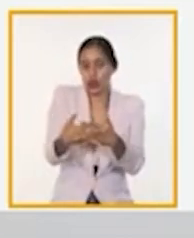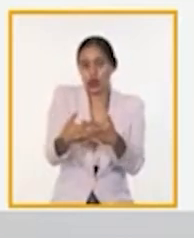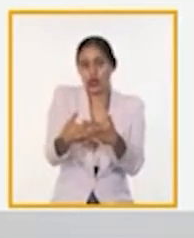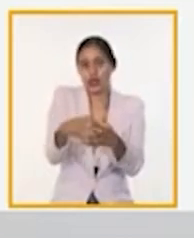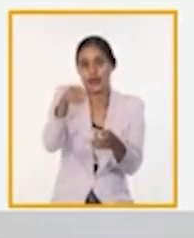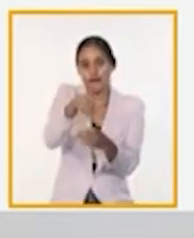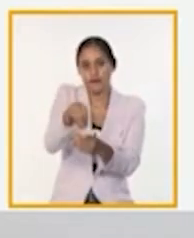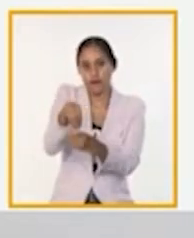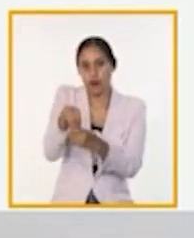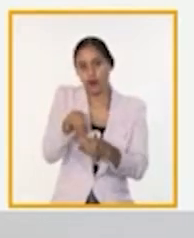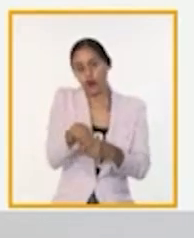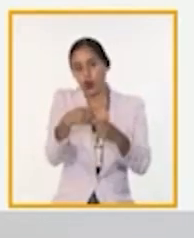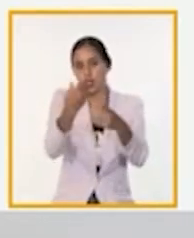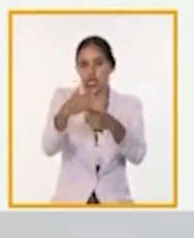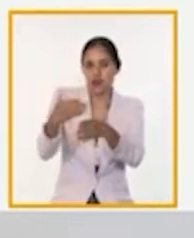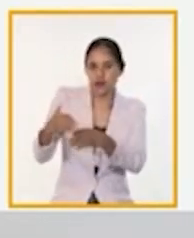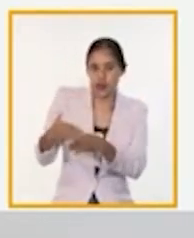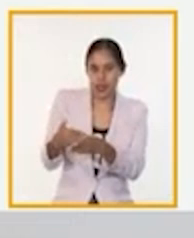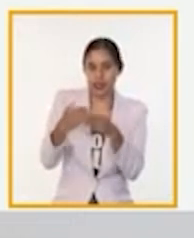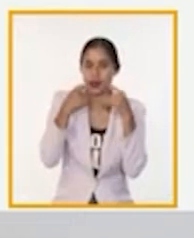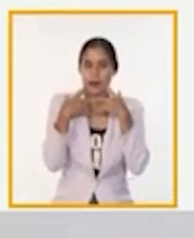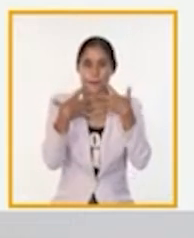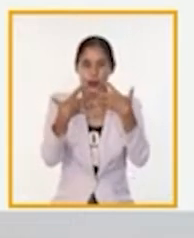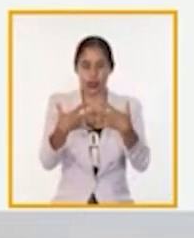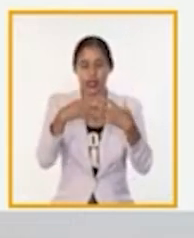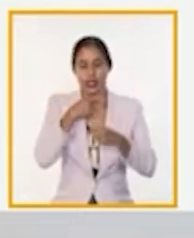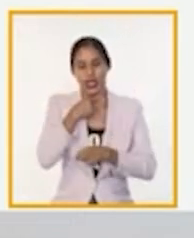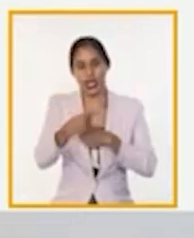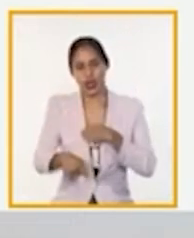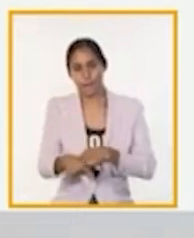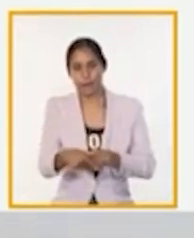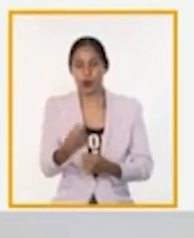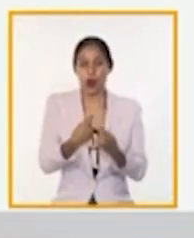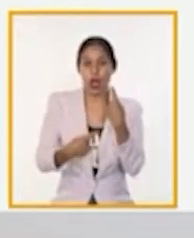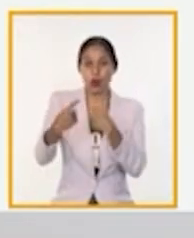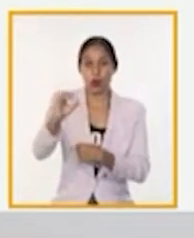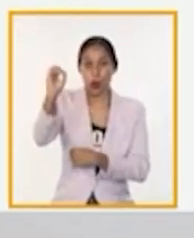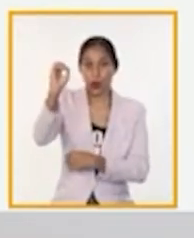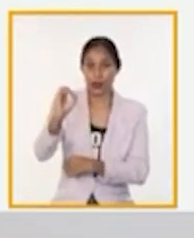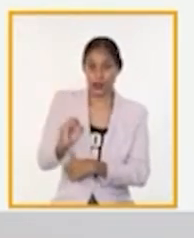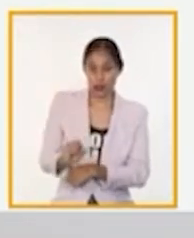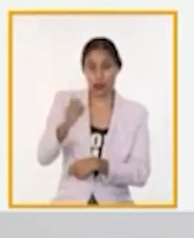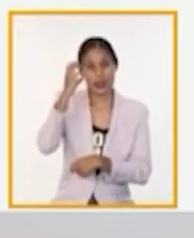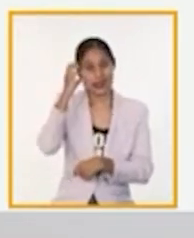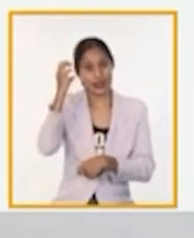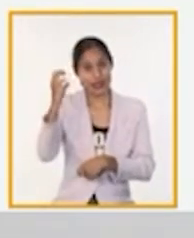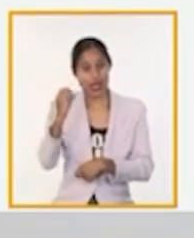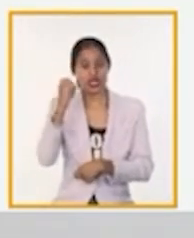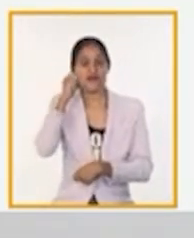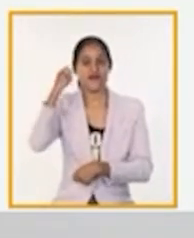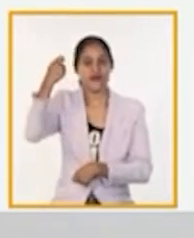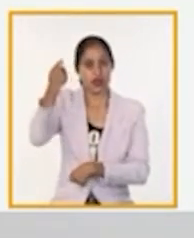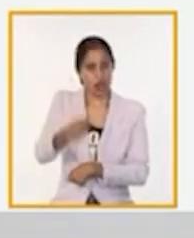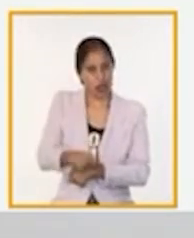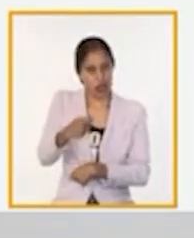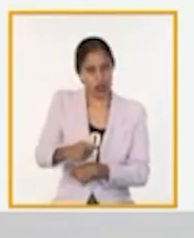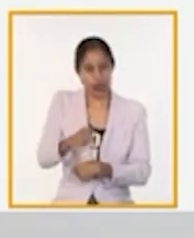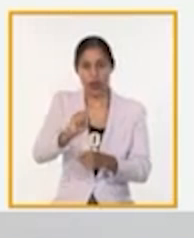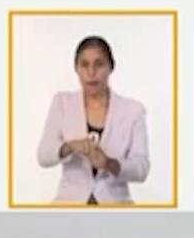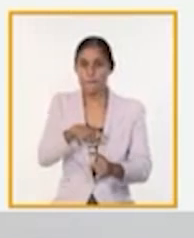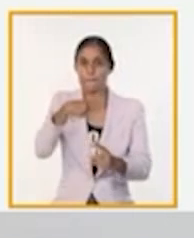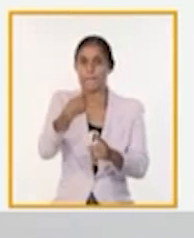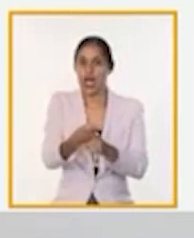eh desde los las organizaciones superiores del estado como puede ser la fiscalía como general de la